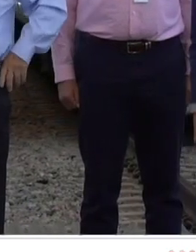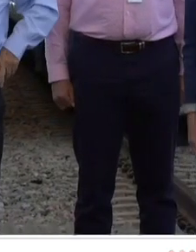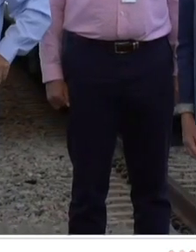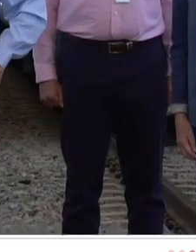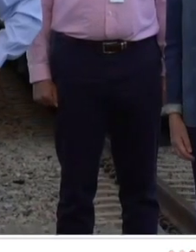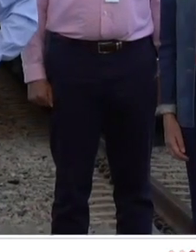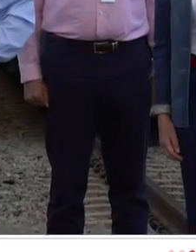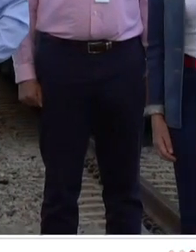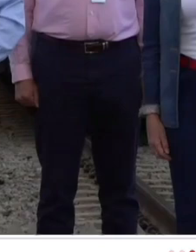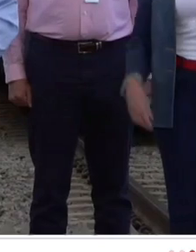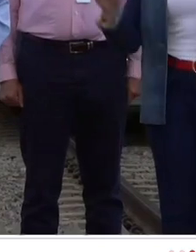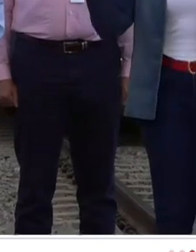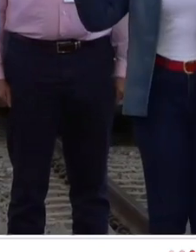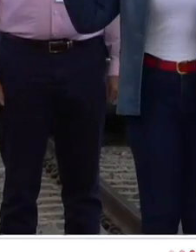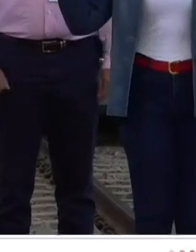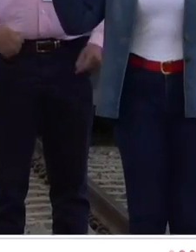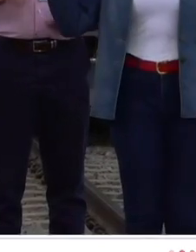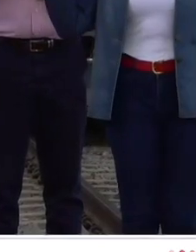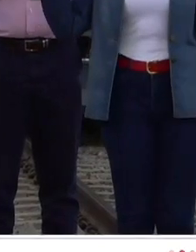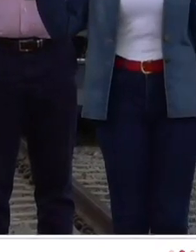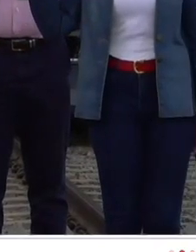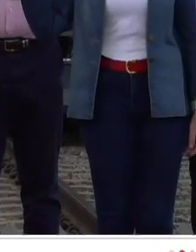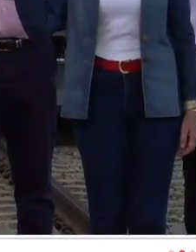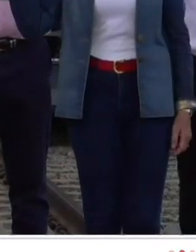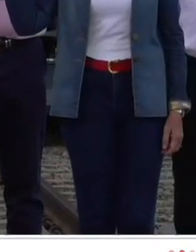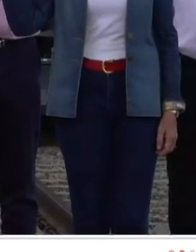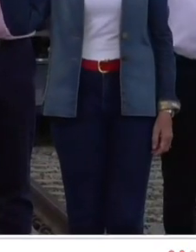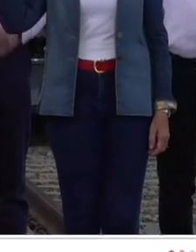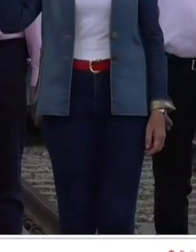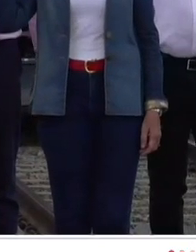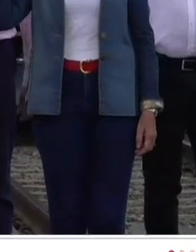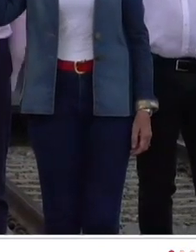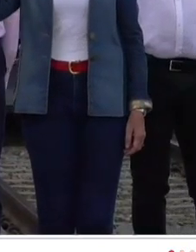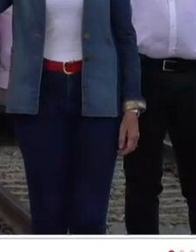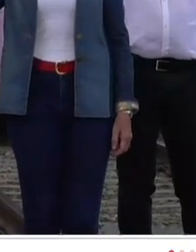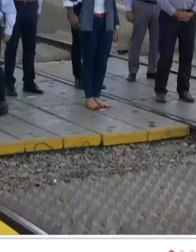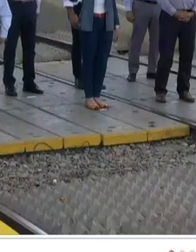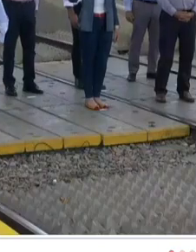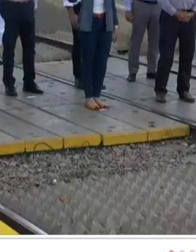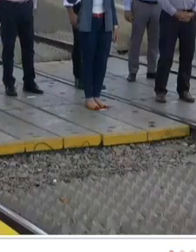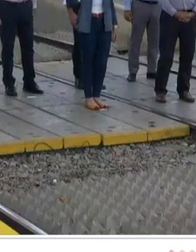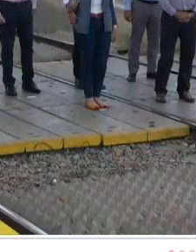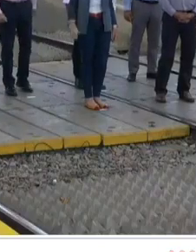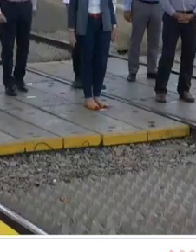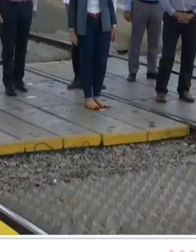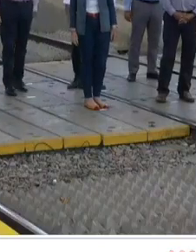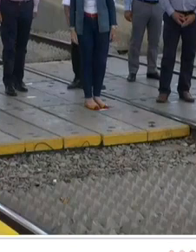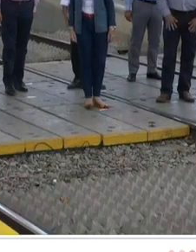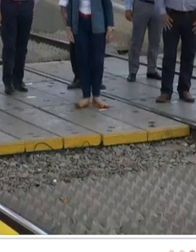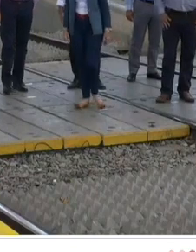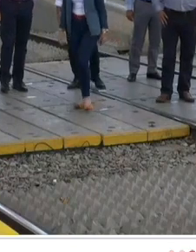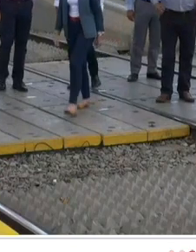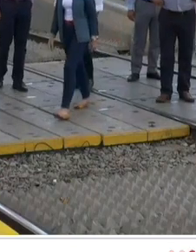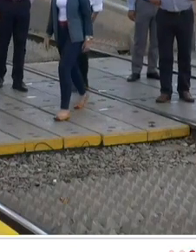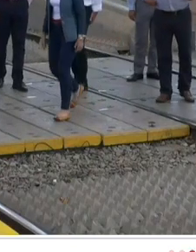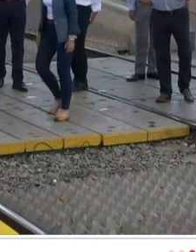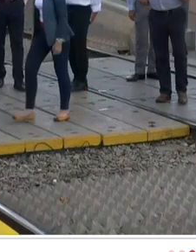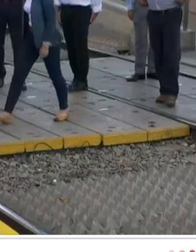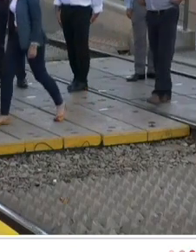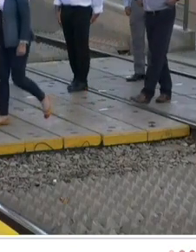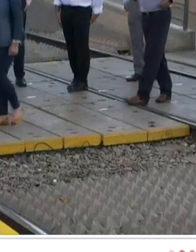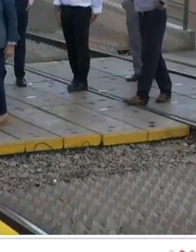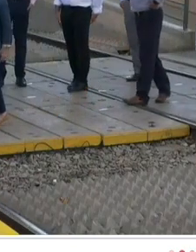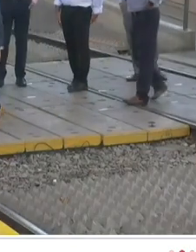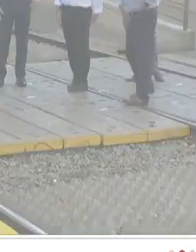beneficios de desarrollo para todos los chilenos. Vamos a ver en qué queda aquello. Ya se ha dicho que es difícil que se pueda retrotraer esta licitación, así que están ahí